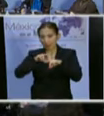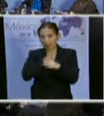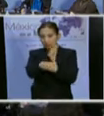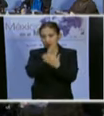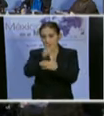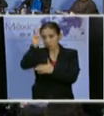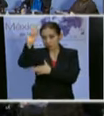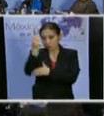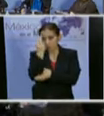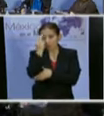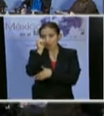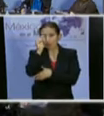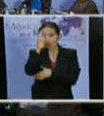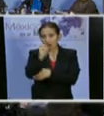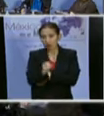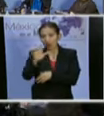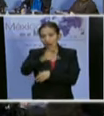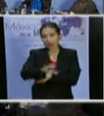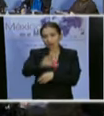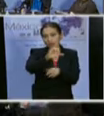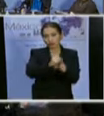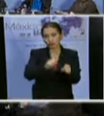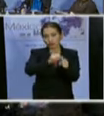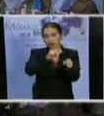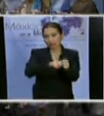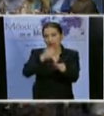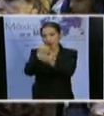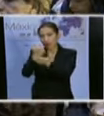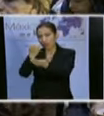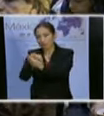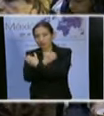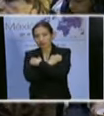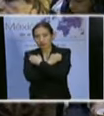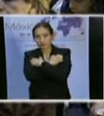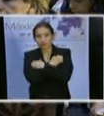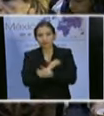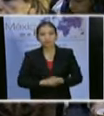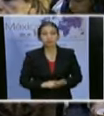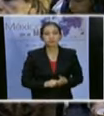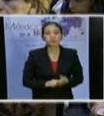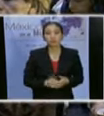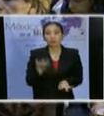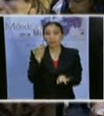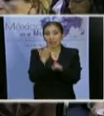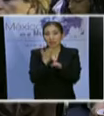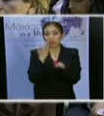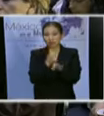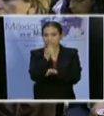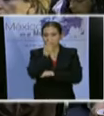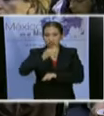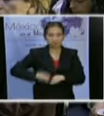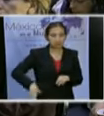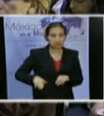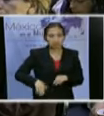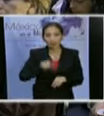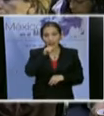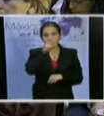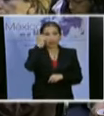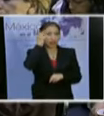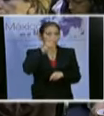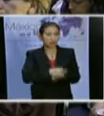también en la Universidad Iberoamericana en las áreas de sociedad, economía y educación. Y actualmente, como les decía, es